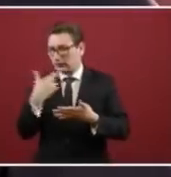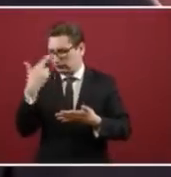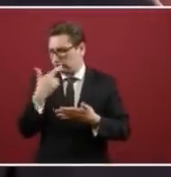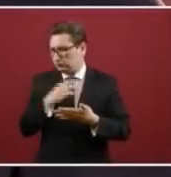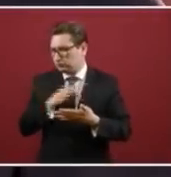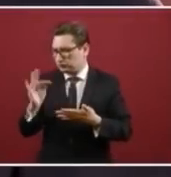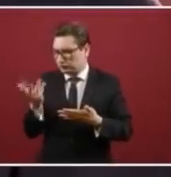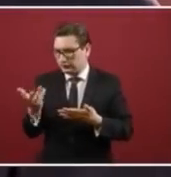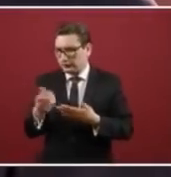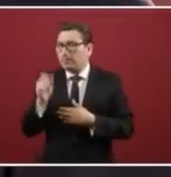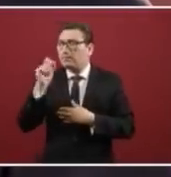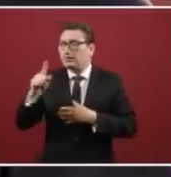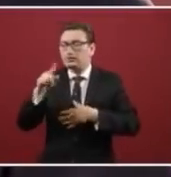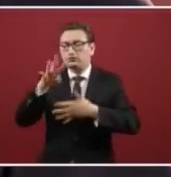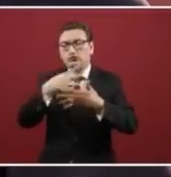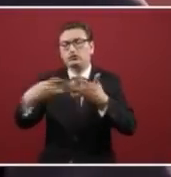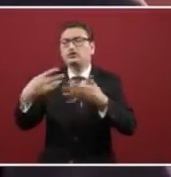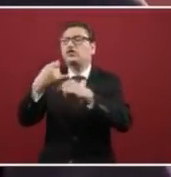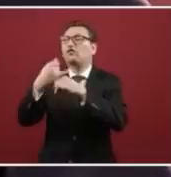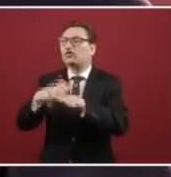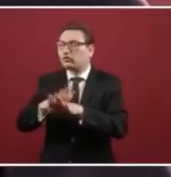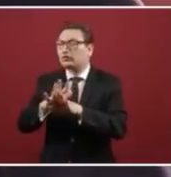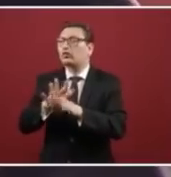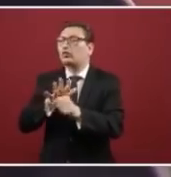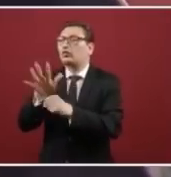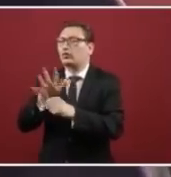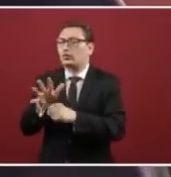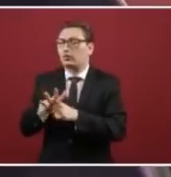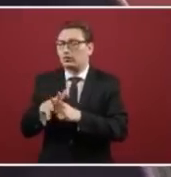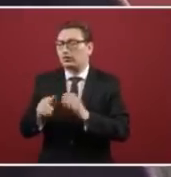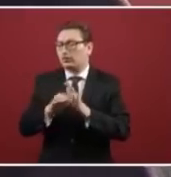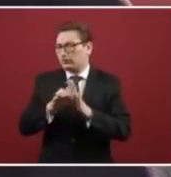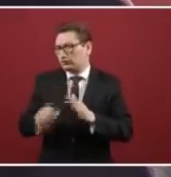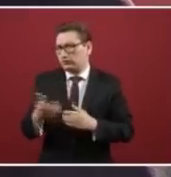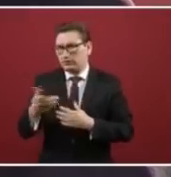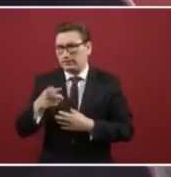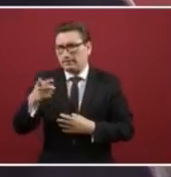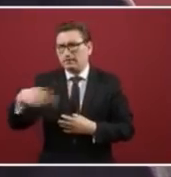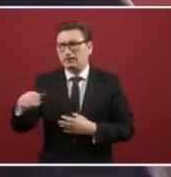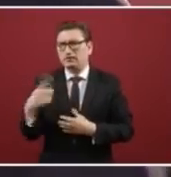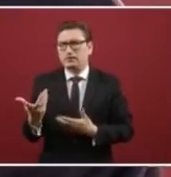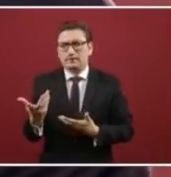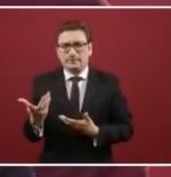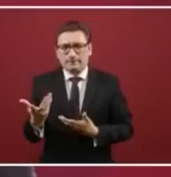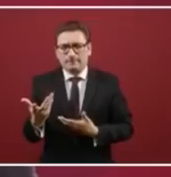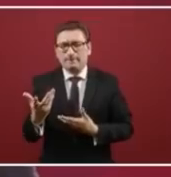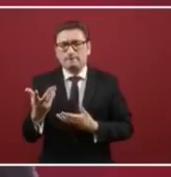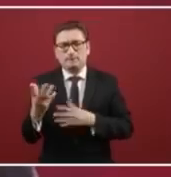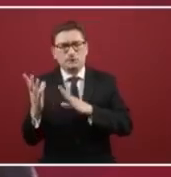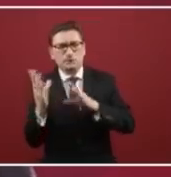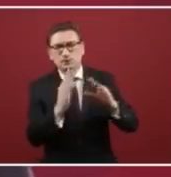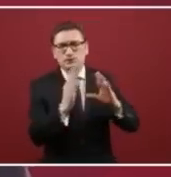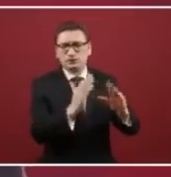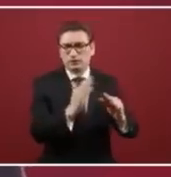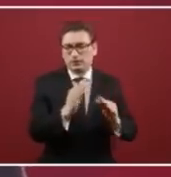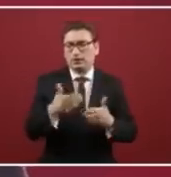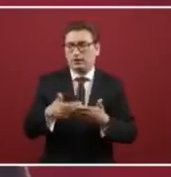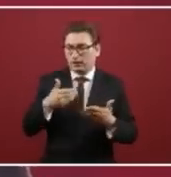acerca de los contenidos también dvd y procurarse